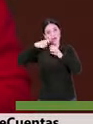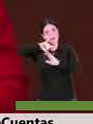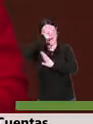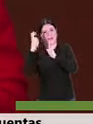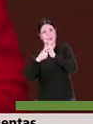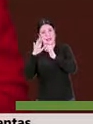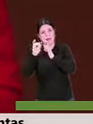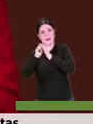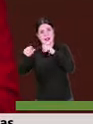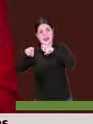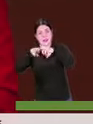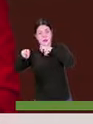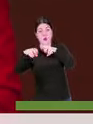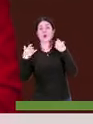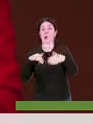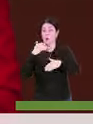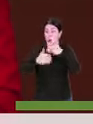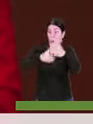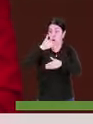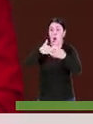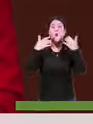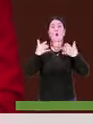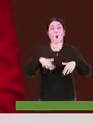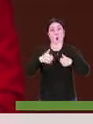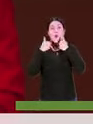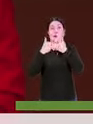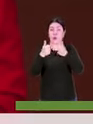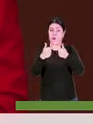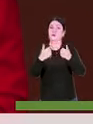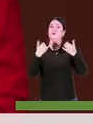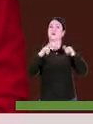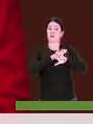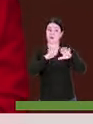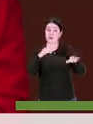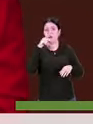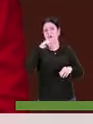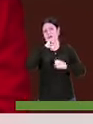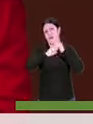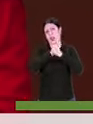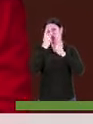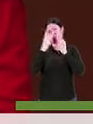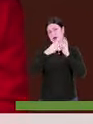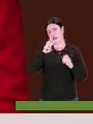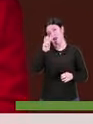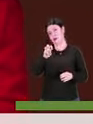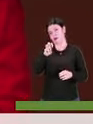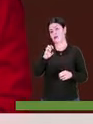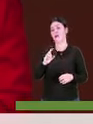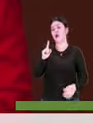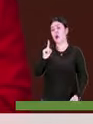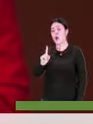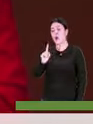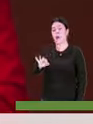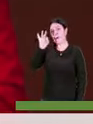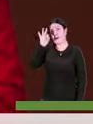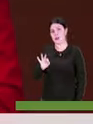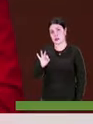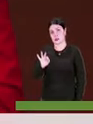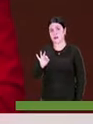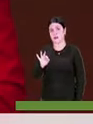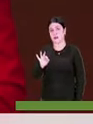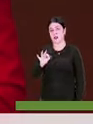ha venido avanzando fuertemente. Nosotros, nuestro troncal emite, en el 2018 emitía el 1% y el componente